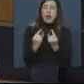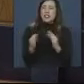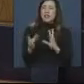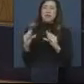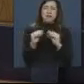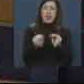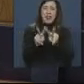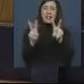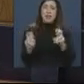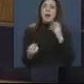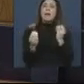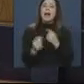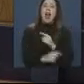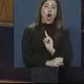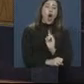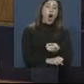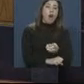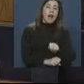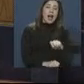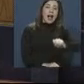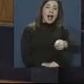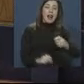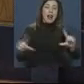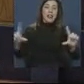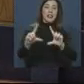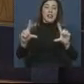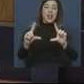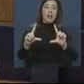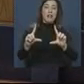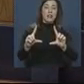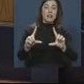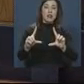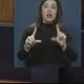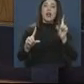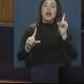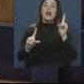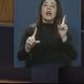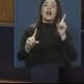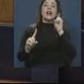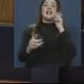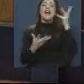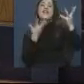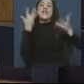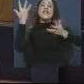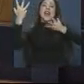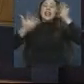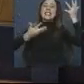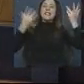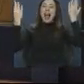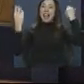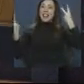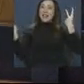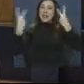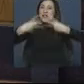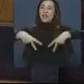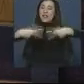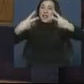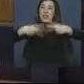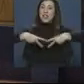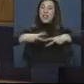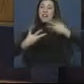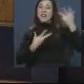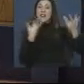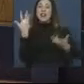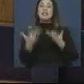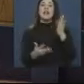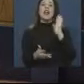de obligar a los canales de televisión que tenían la concesión del Festival de Viña del Mar a que este se